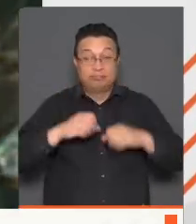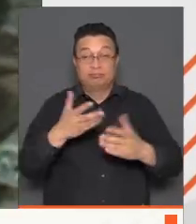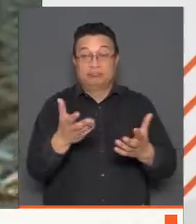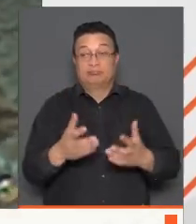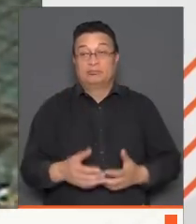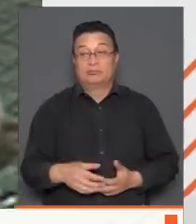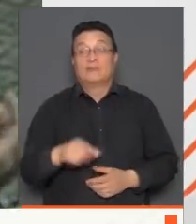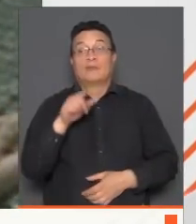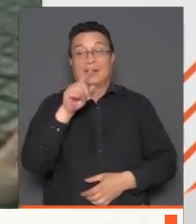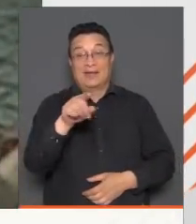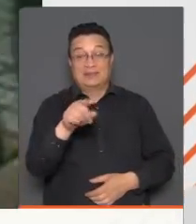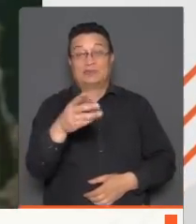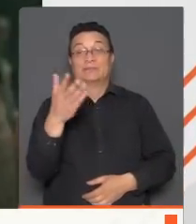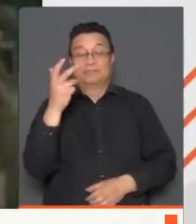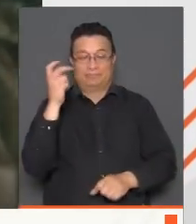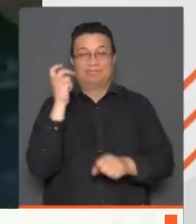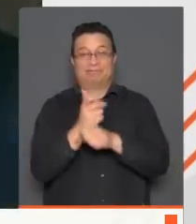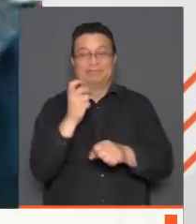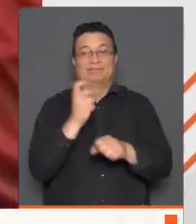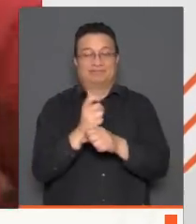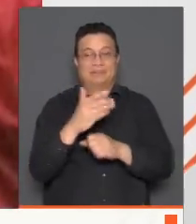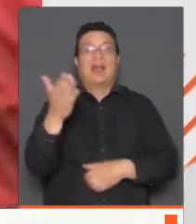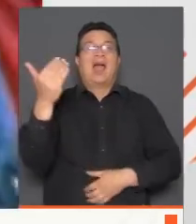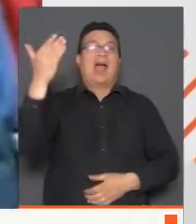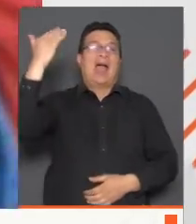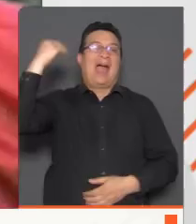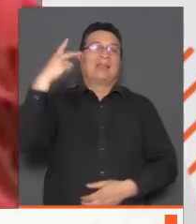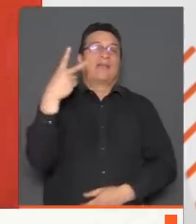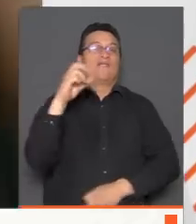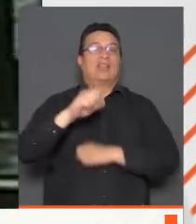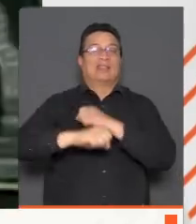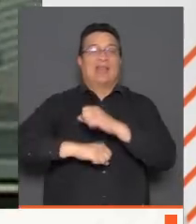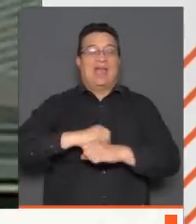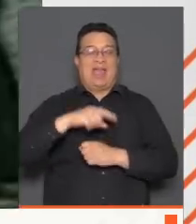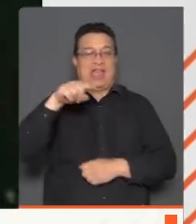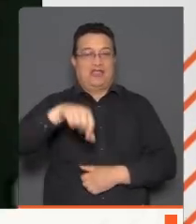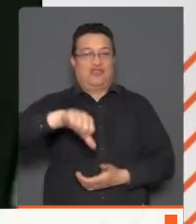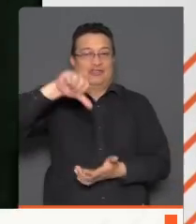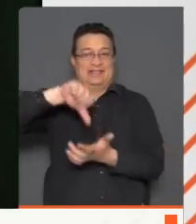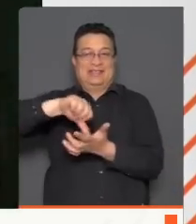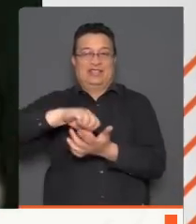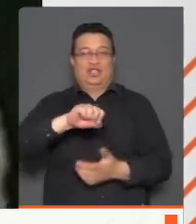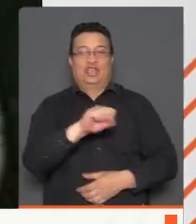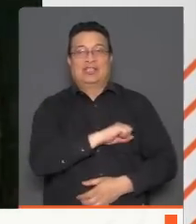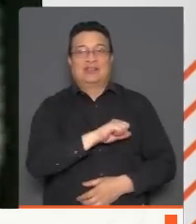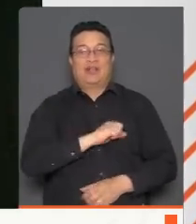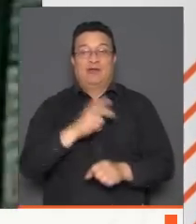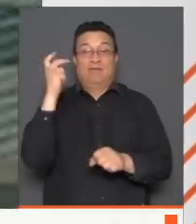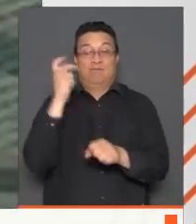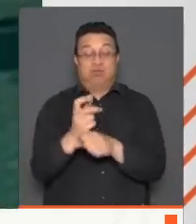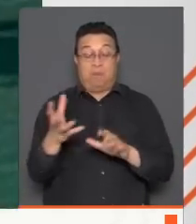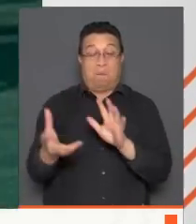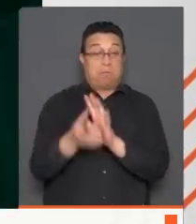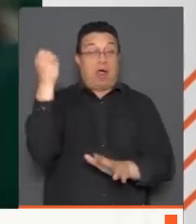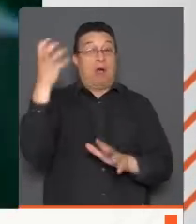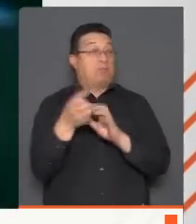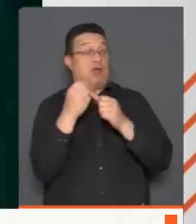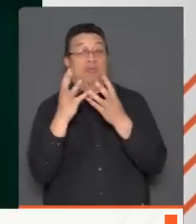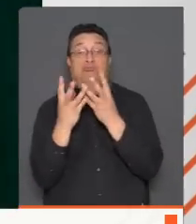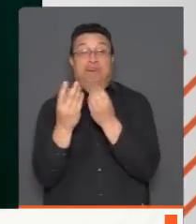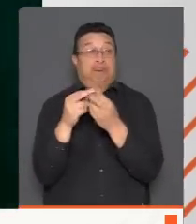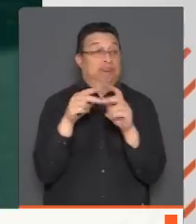Estos eran los tipos de mafias que operaban hace 20 años en el corazón de la capital. Lanzas que robaban en medio de la